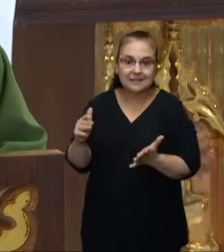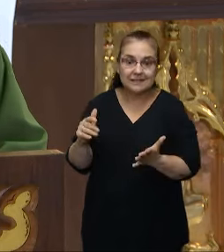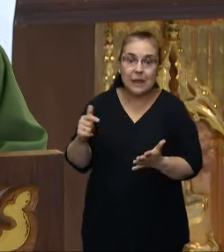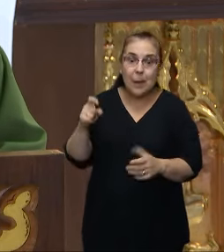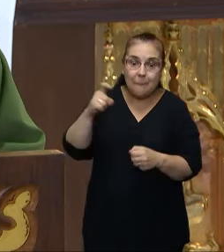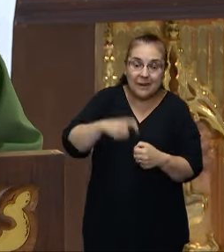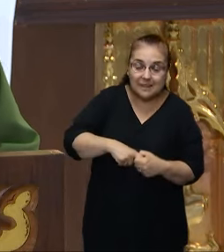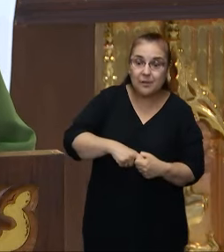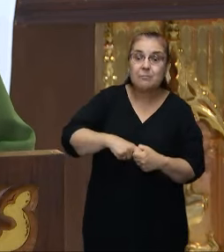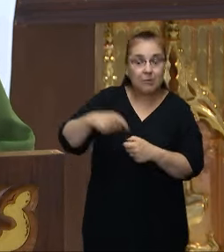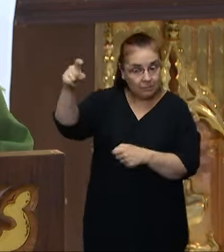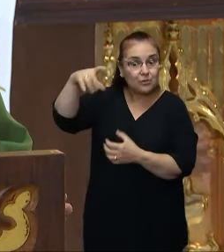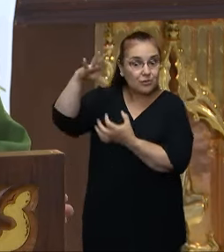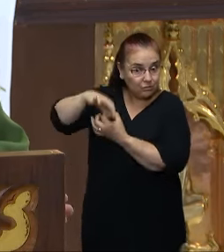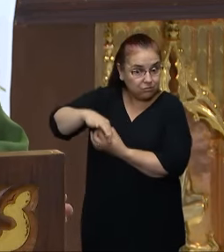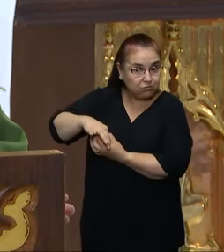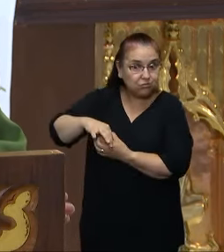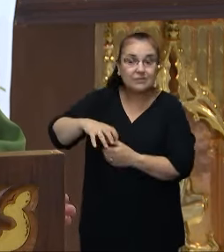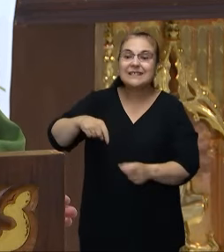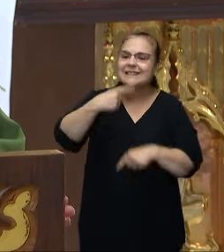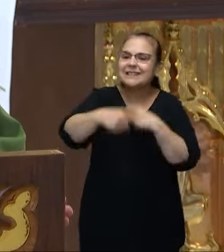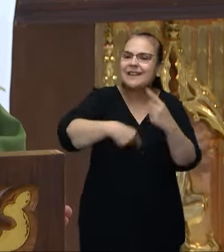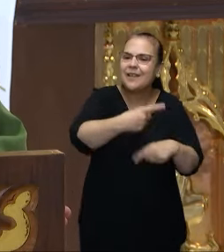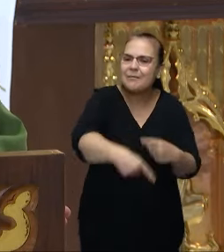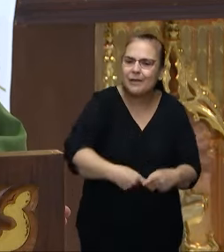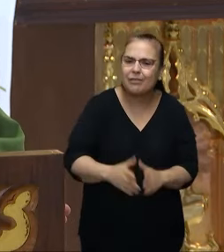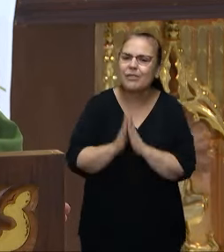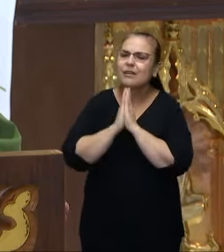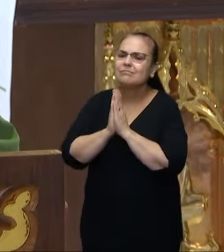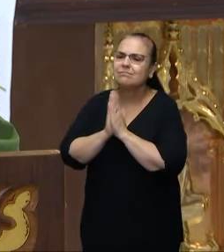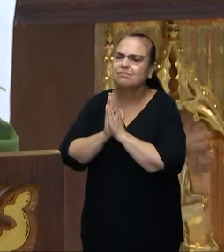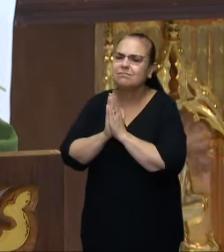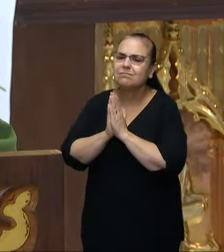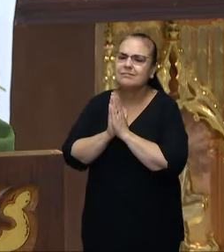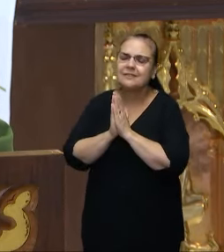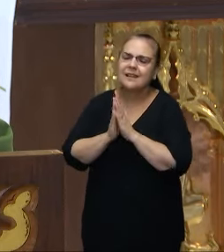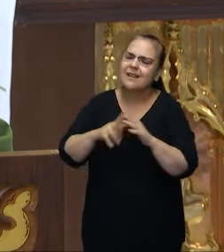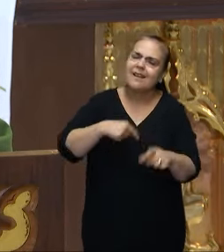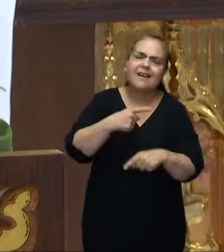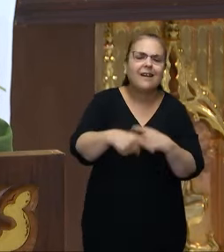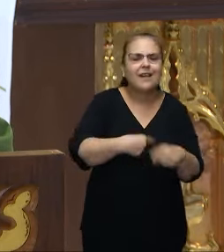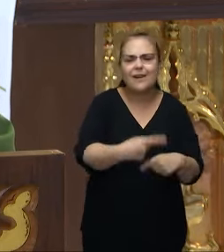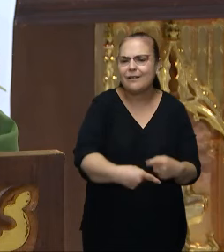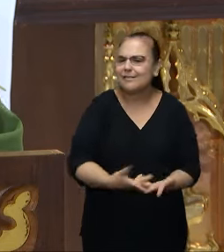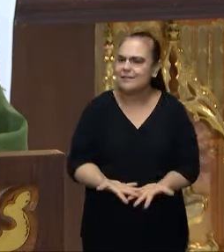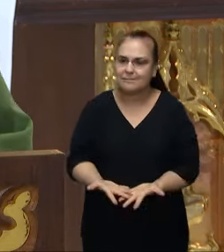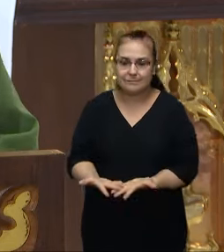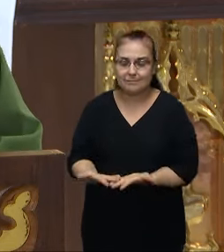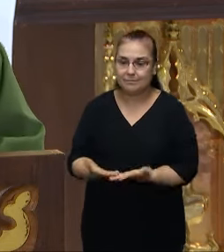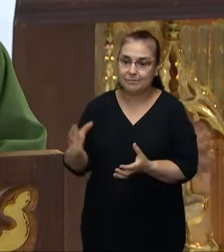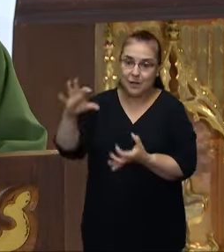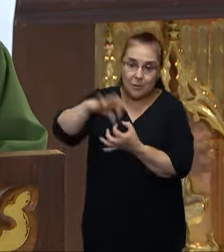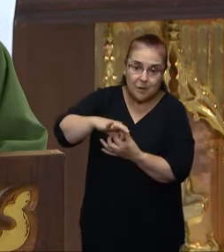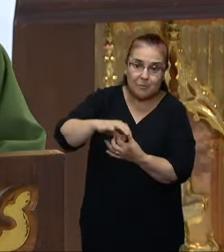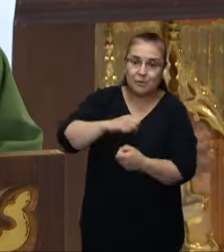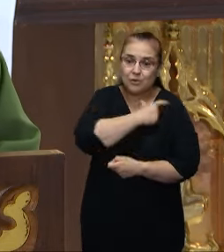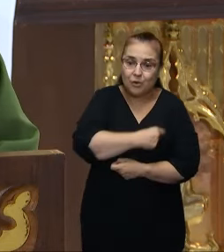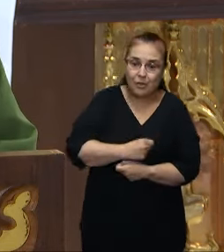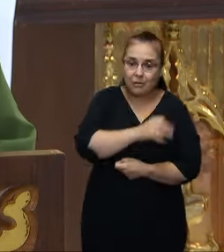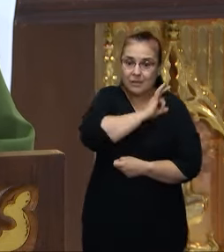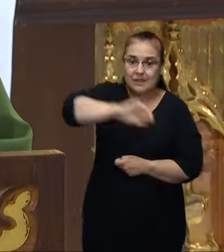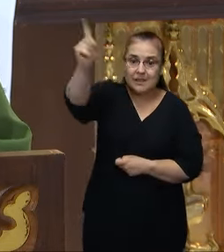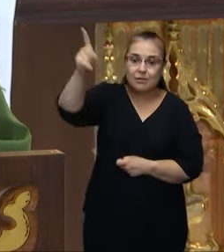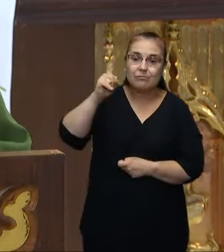participamos en los sacramentos cada vez que oramos cada vez que unimos nuestro corazón al del señor pero también debemos saber que el